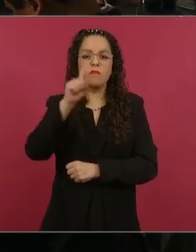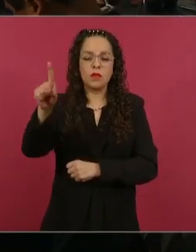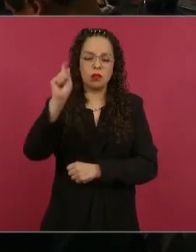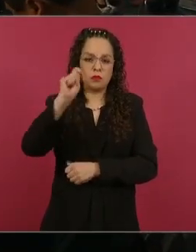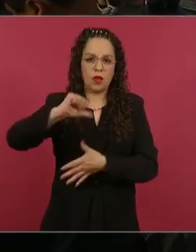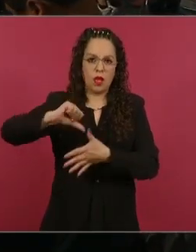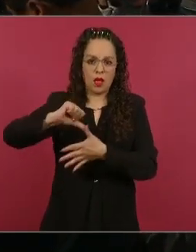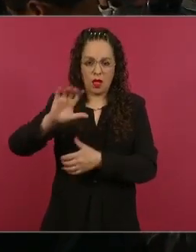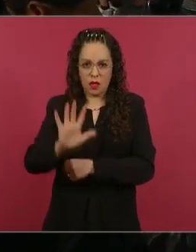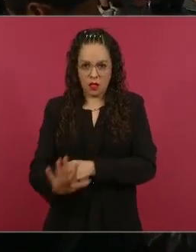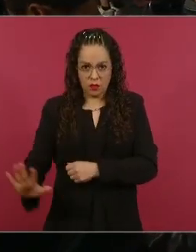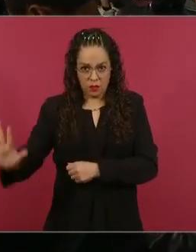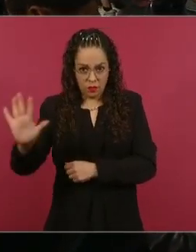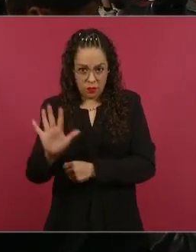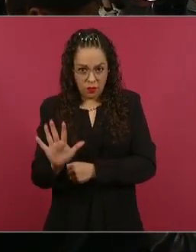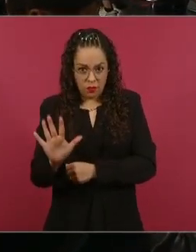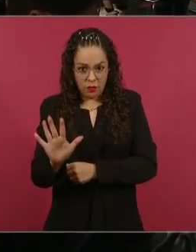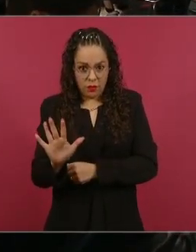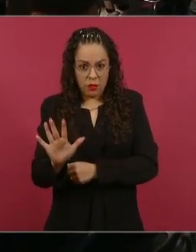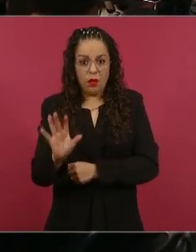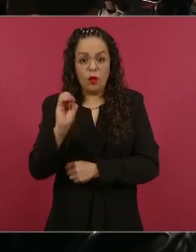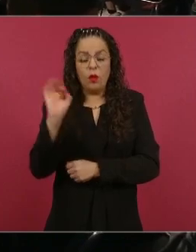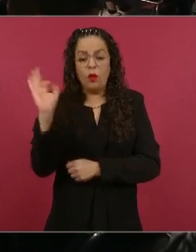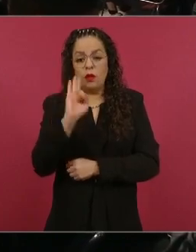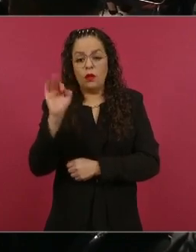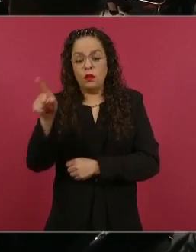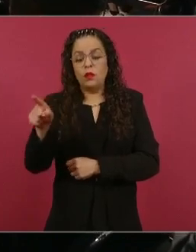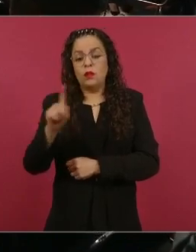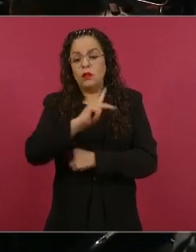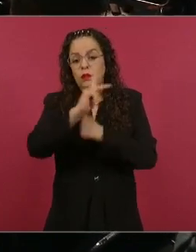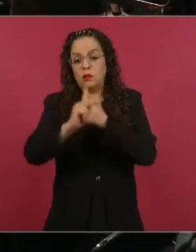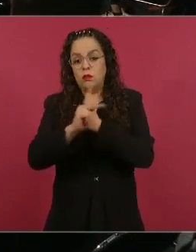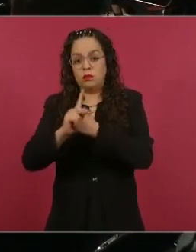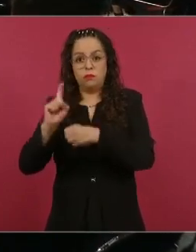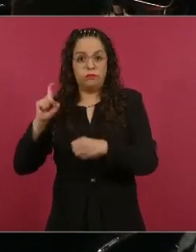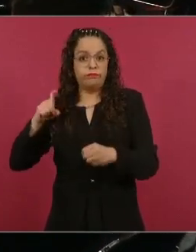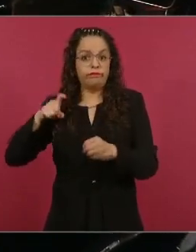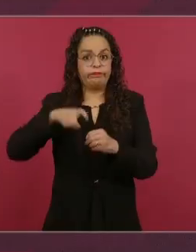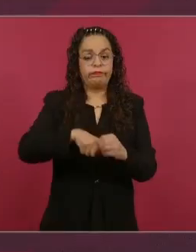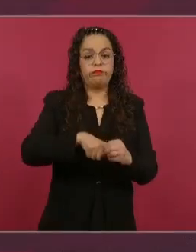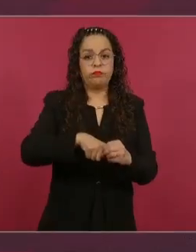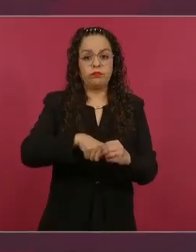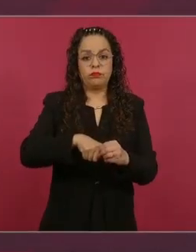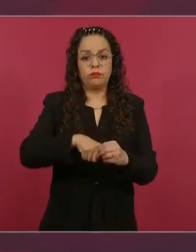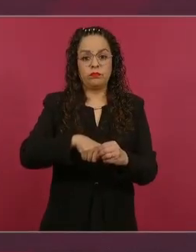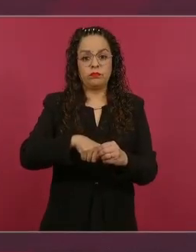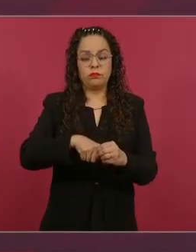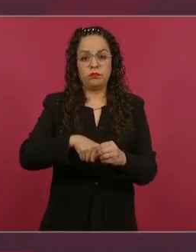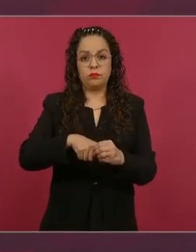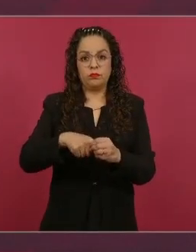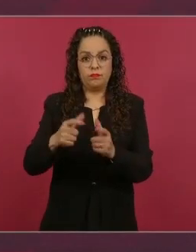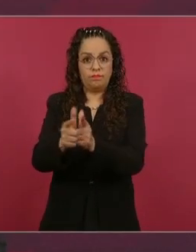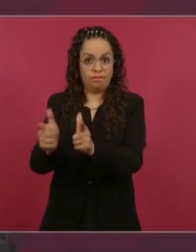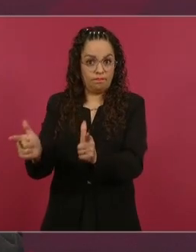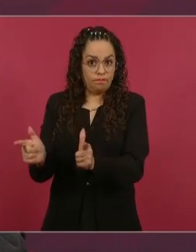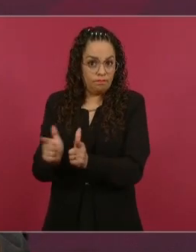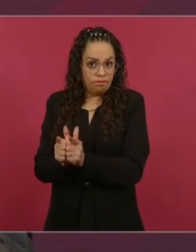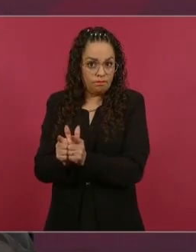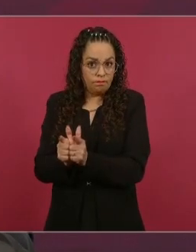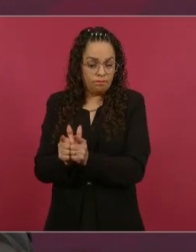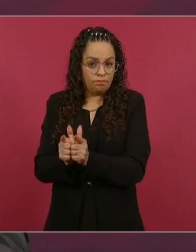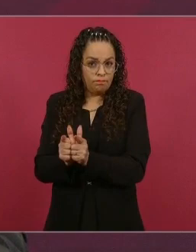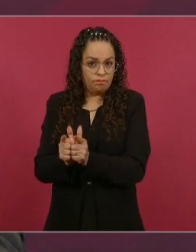la que se sumen países miembros de este bloque? Bueno, yo no he tratado ese tema con